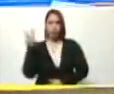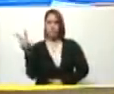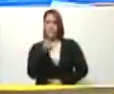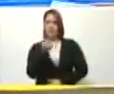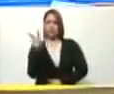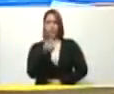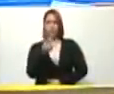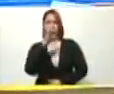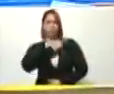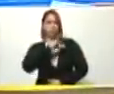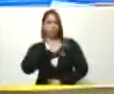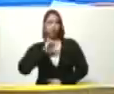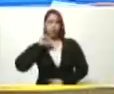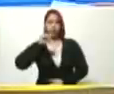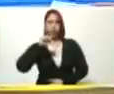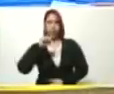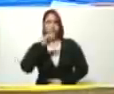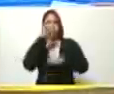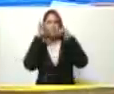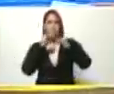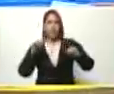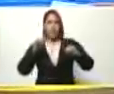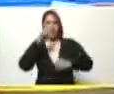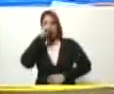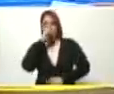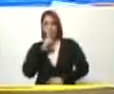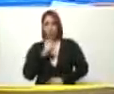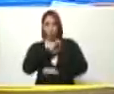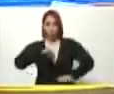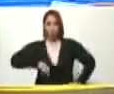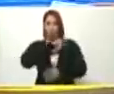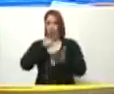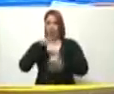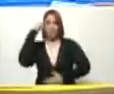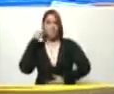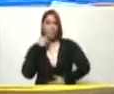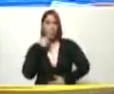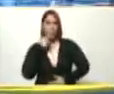Venezuela socialista. ¡Feliz año, Fuerza Armada Nacional Bolivariana!